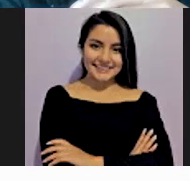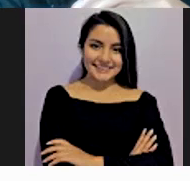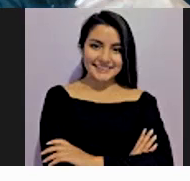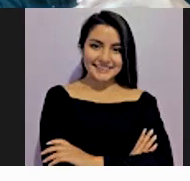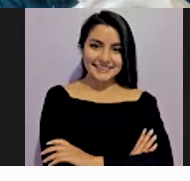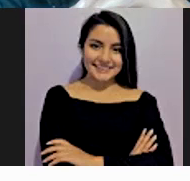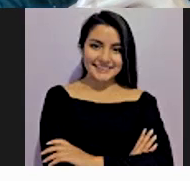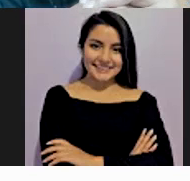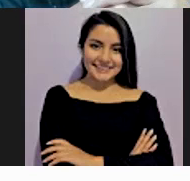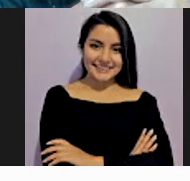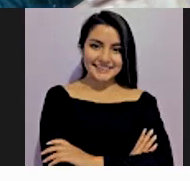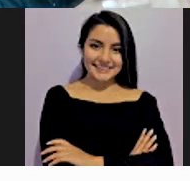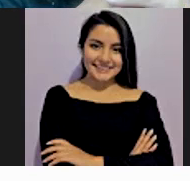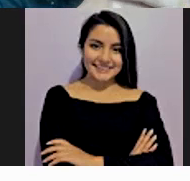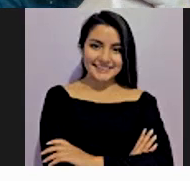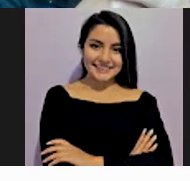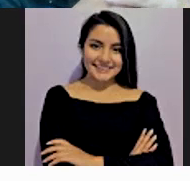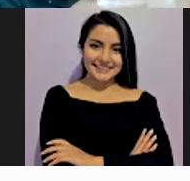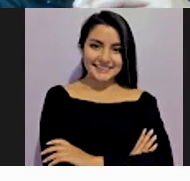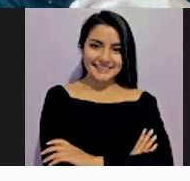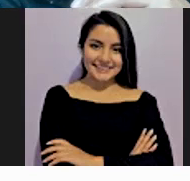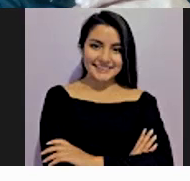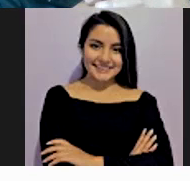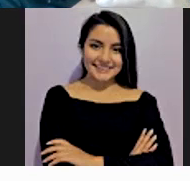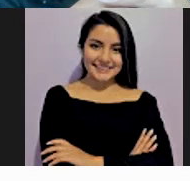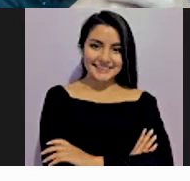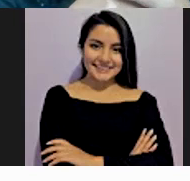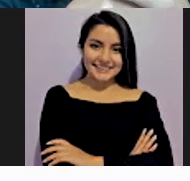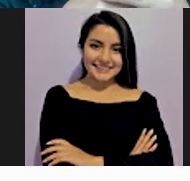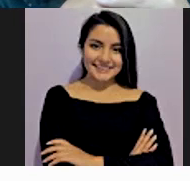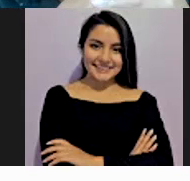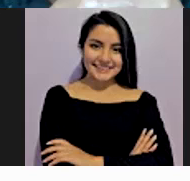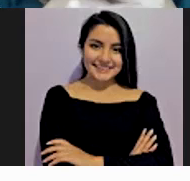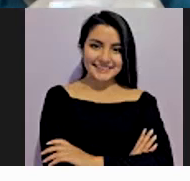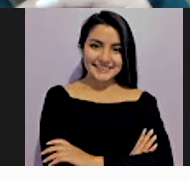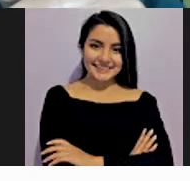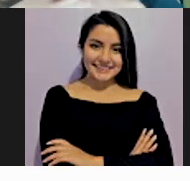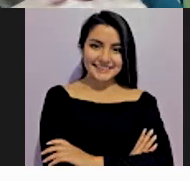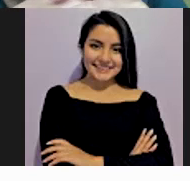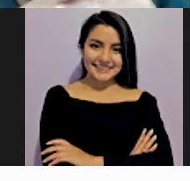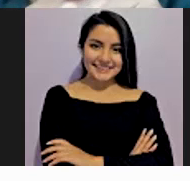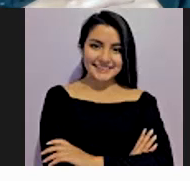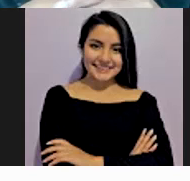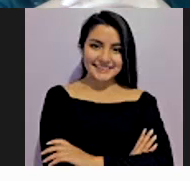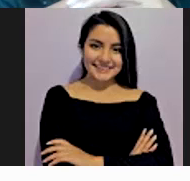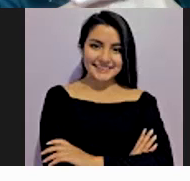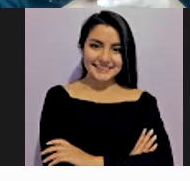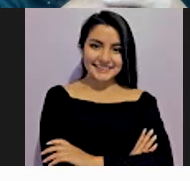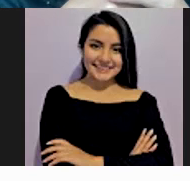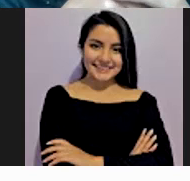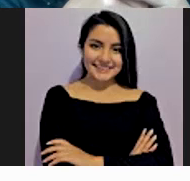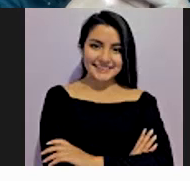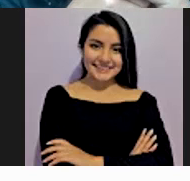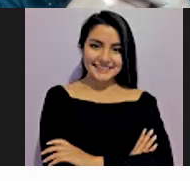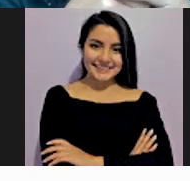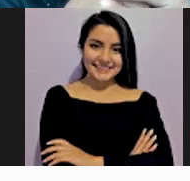he estado en algunos tribunales, entonces eso me encargaron a mí. Bueno, hay muchas cosas que, entonces incluso me consultaron para ver si